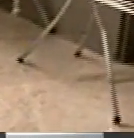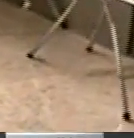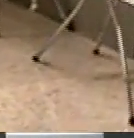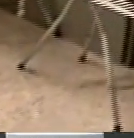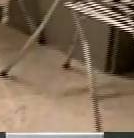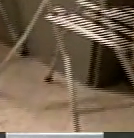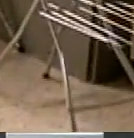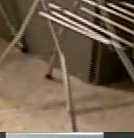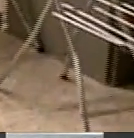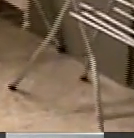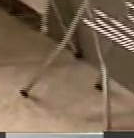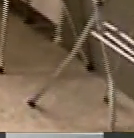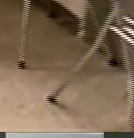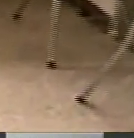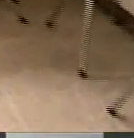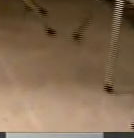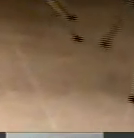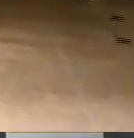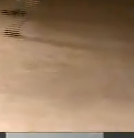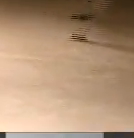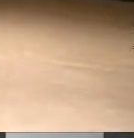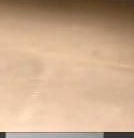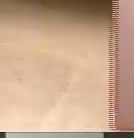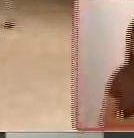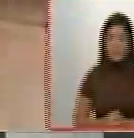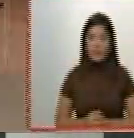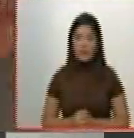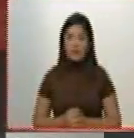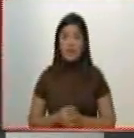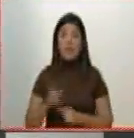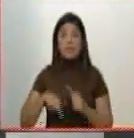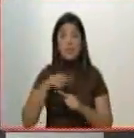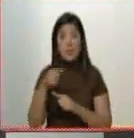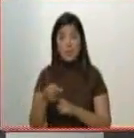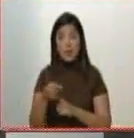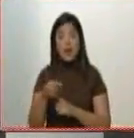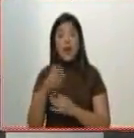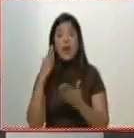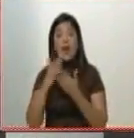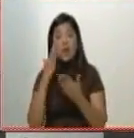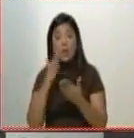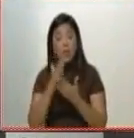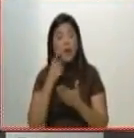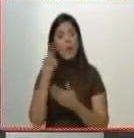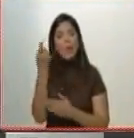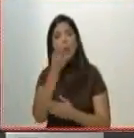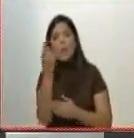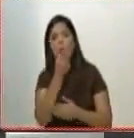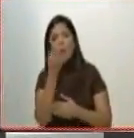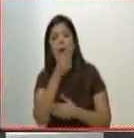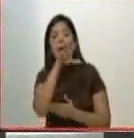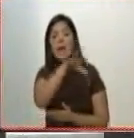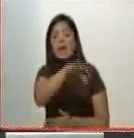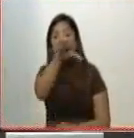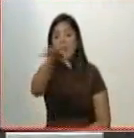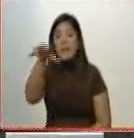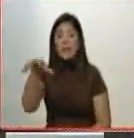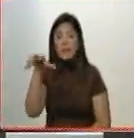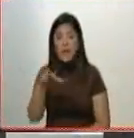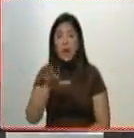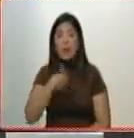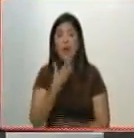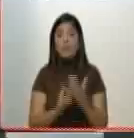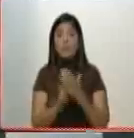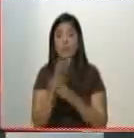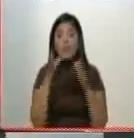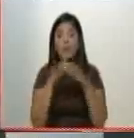En el territorio nacional y luego ir por escuelas de talento en función a nivel municipal, estadal, hasta llegar a la selección nacional,